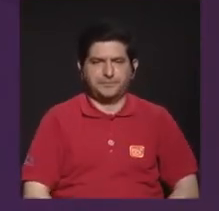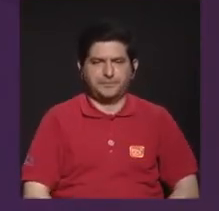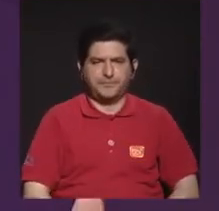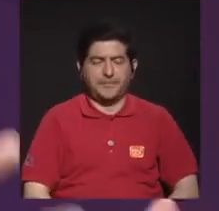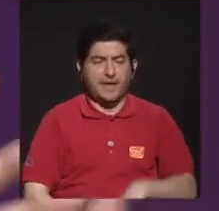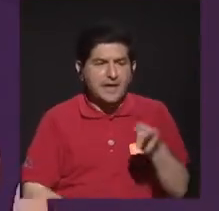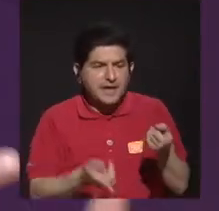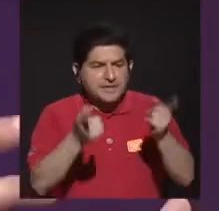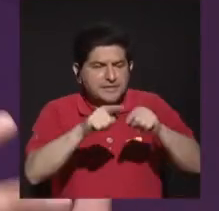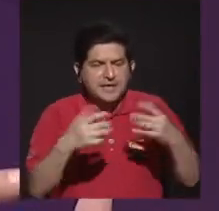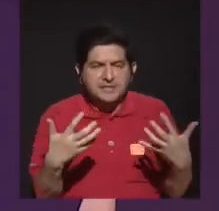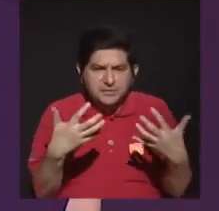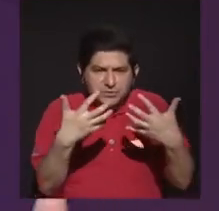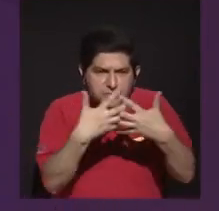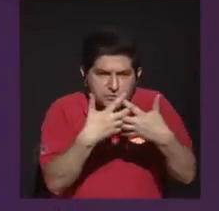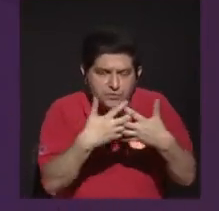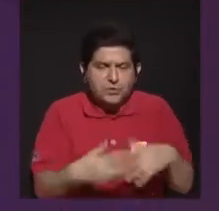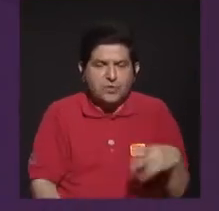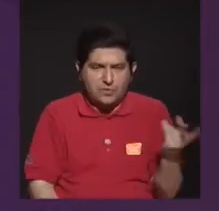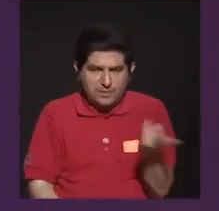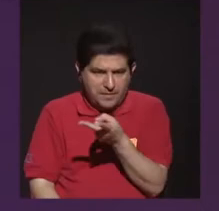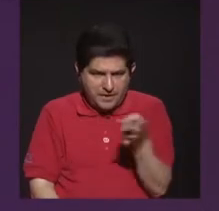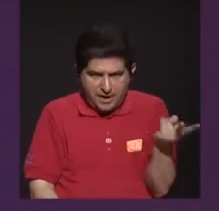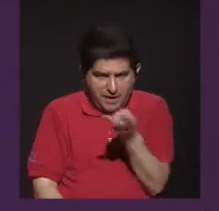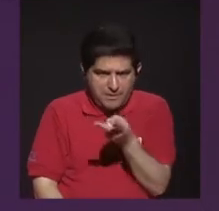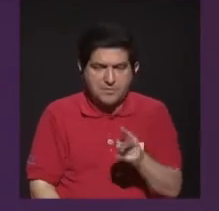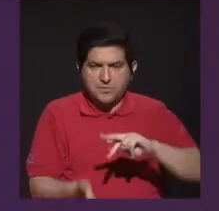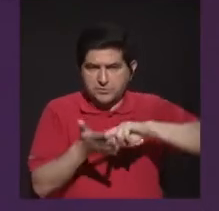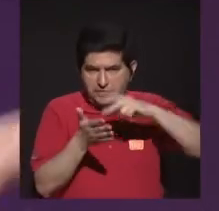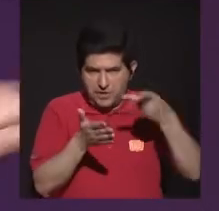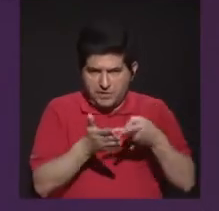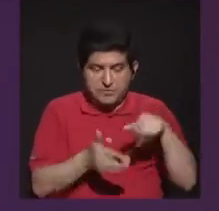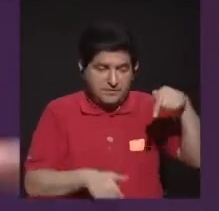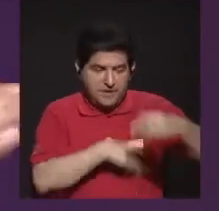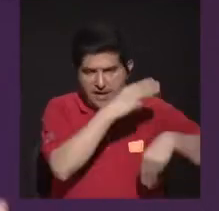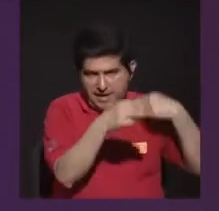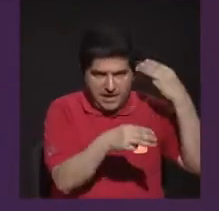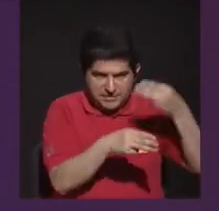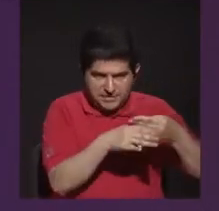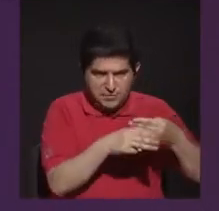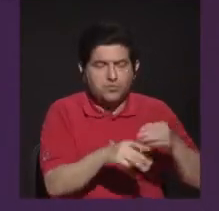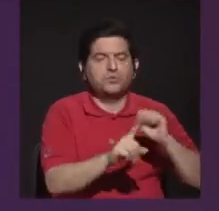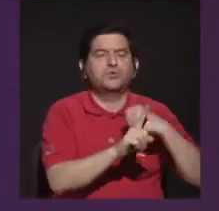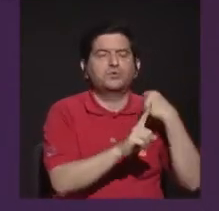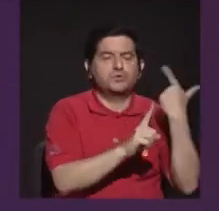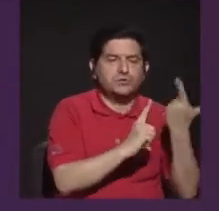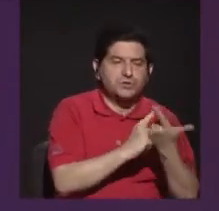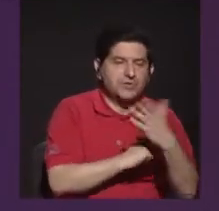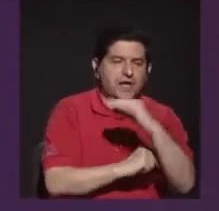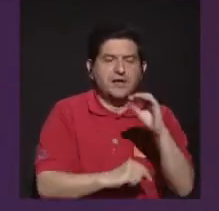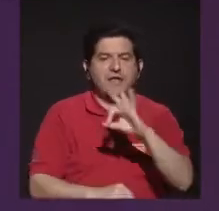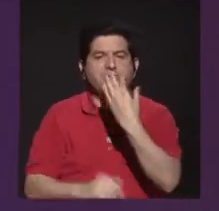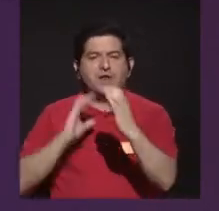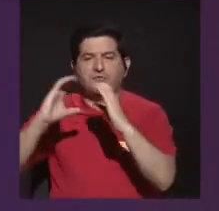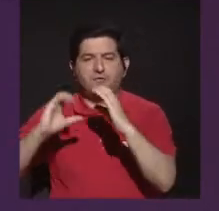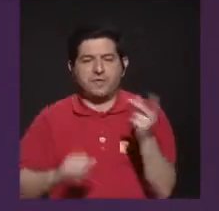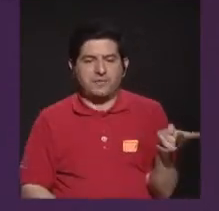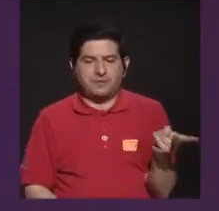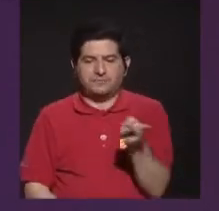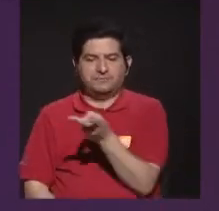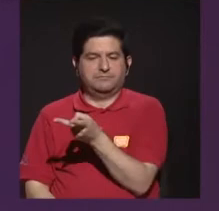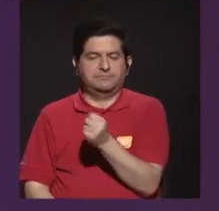que es complementaria y bidireccional entre este mundo de la vida social y los medios de